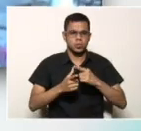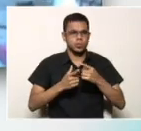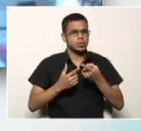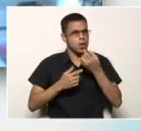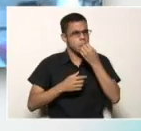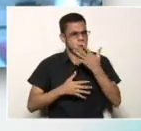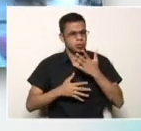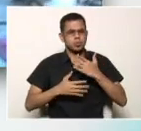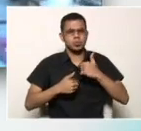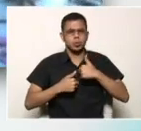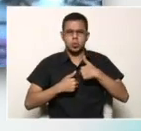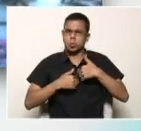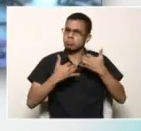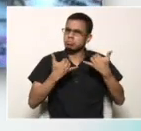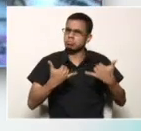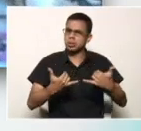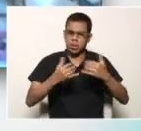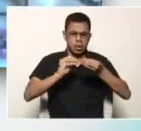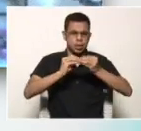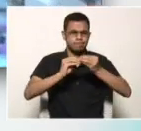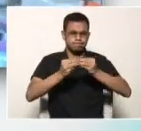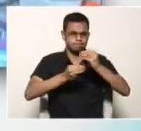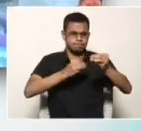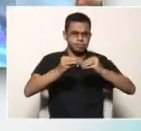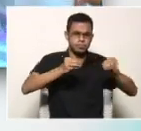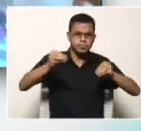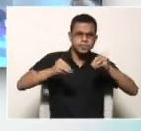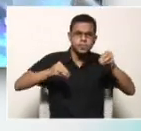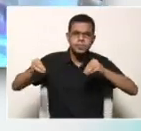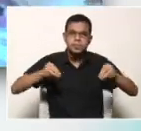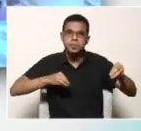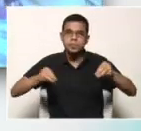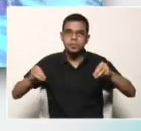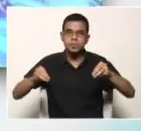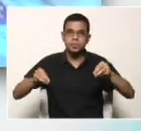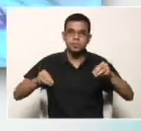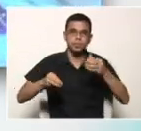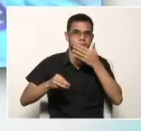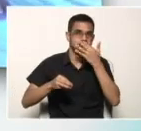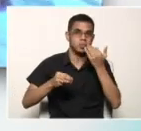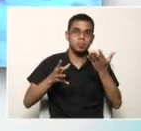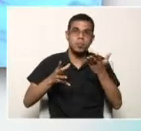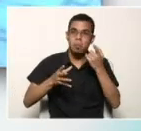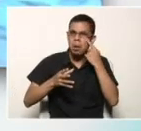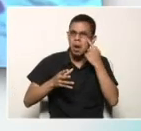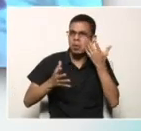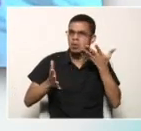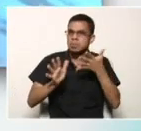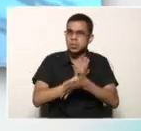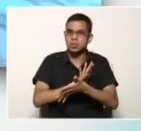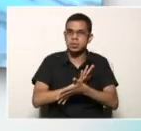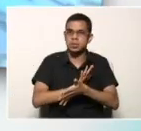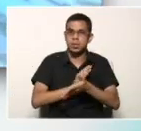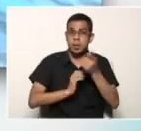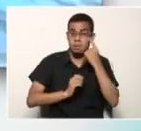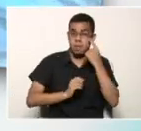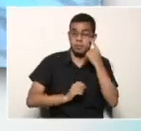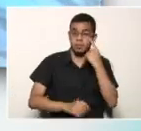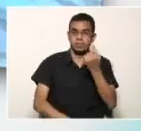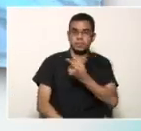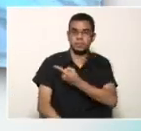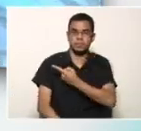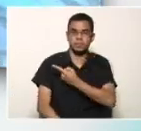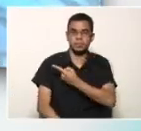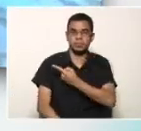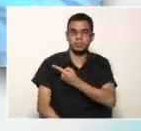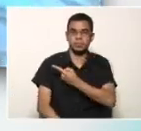desarmado para efectos de cámara, ¿verdad? Pero les voy a dar este consejo, fíjense, aquí tenemos una tapa